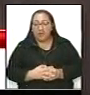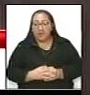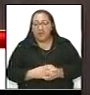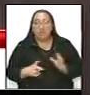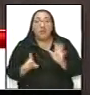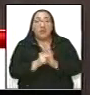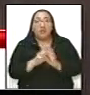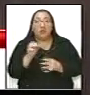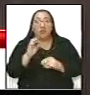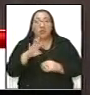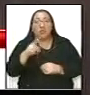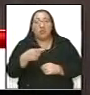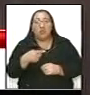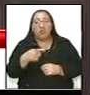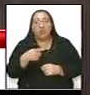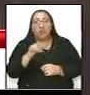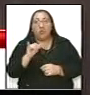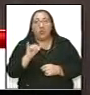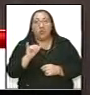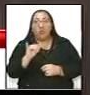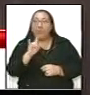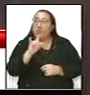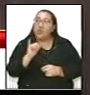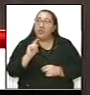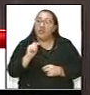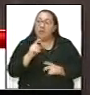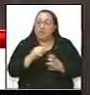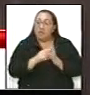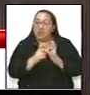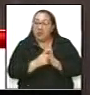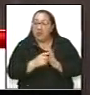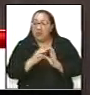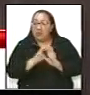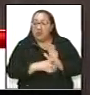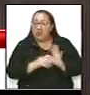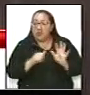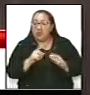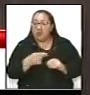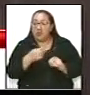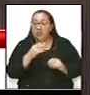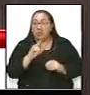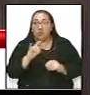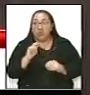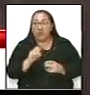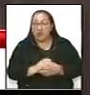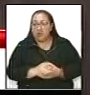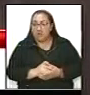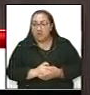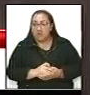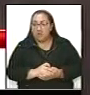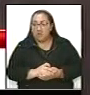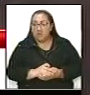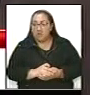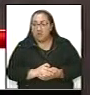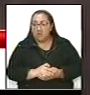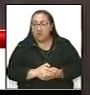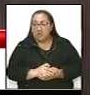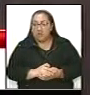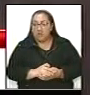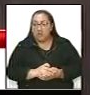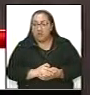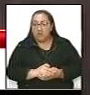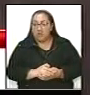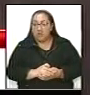de 4.000 unidades impositivas, y en la presente dictamen se habla como mínimo de 6.000 unidades impositivas, pudiéndose disponer de